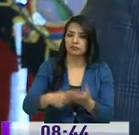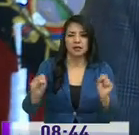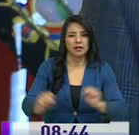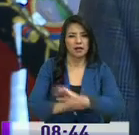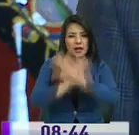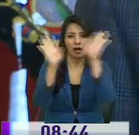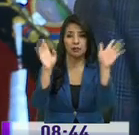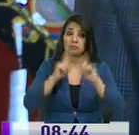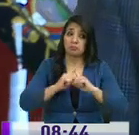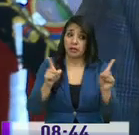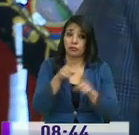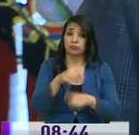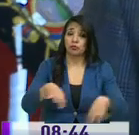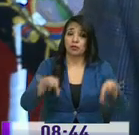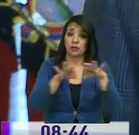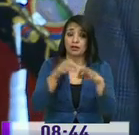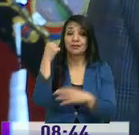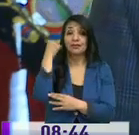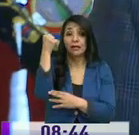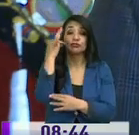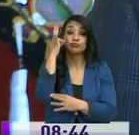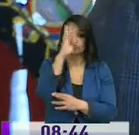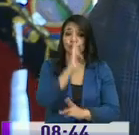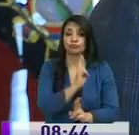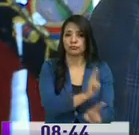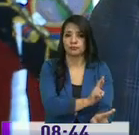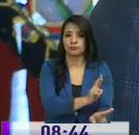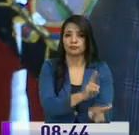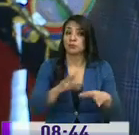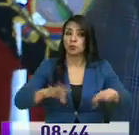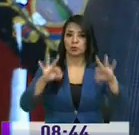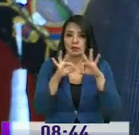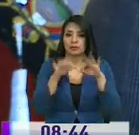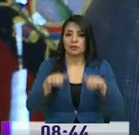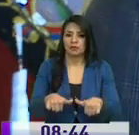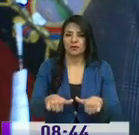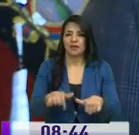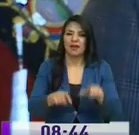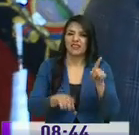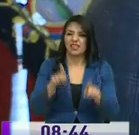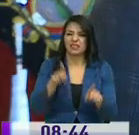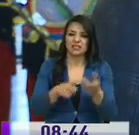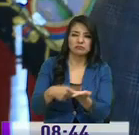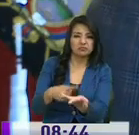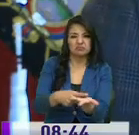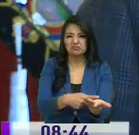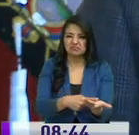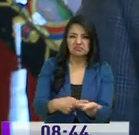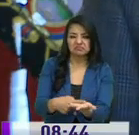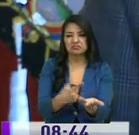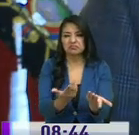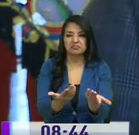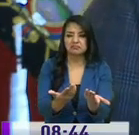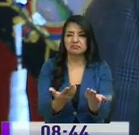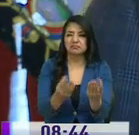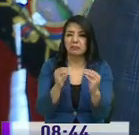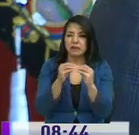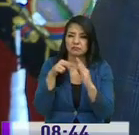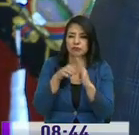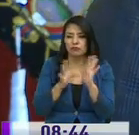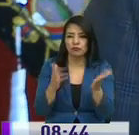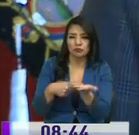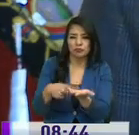derecho de la mujer también, que es importante. Aquí entramos a veces en discusiones ya más profundas,